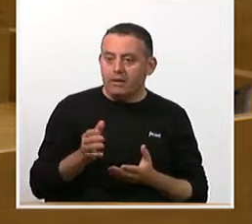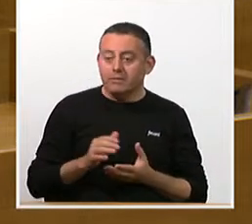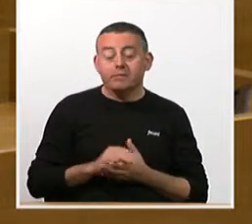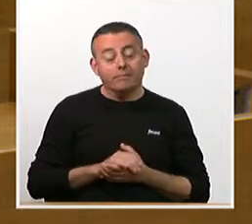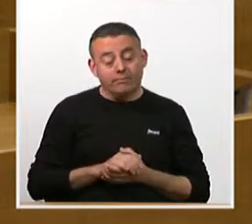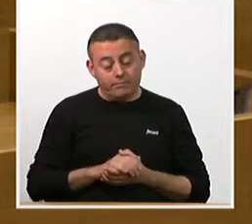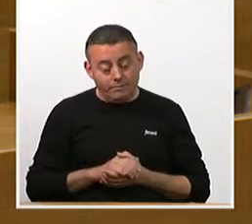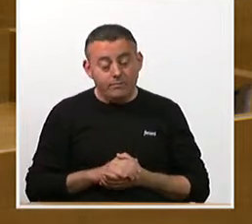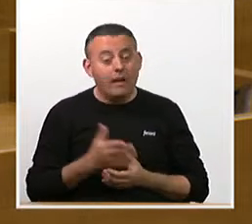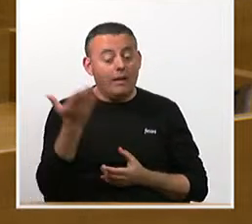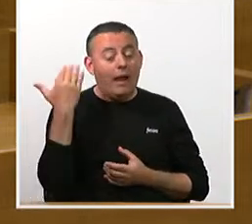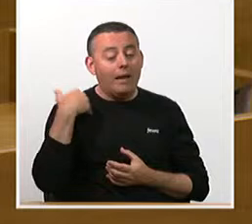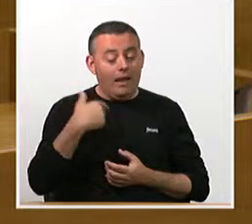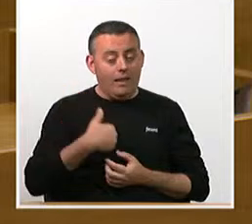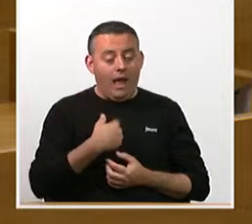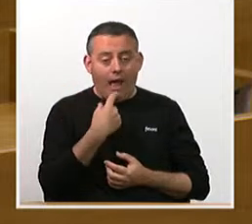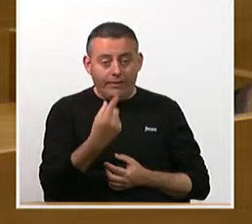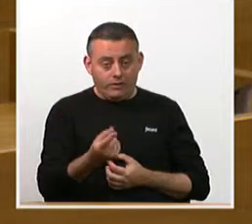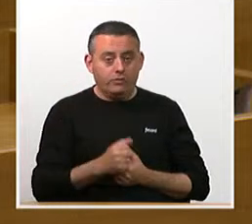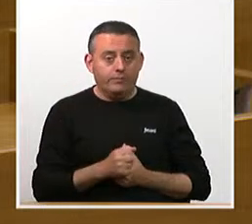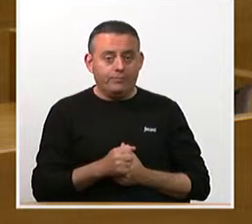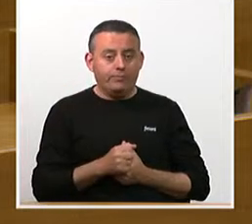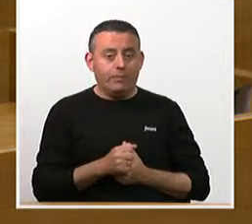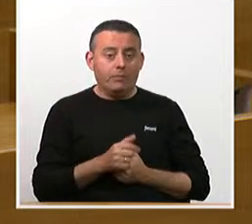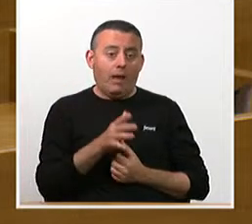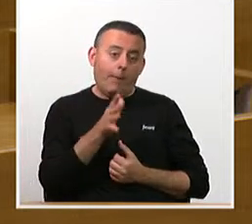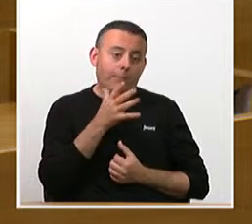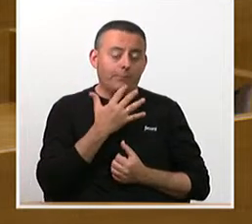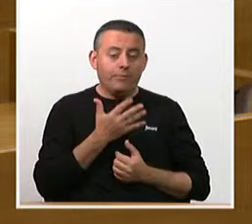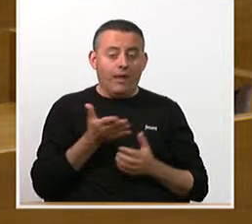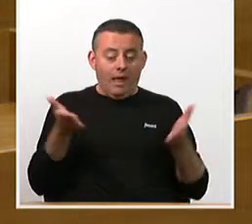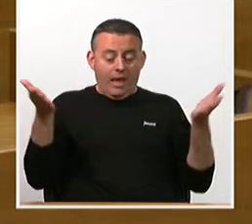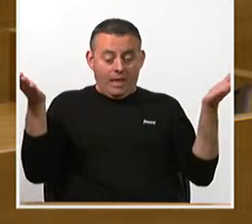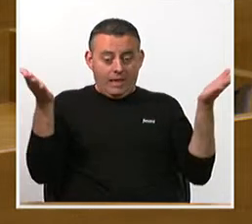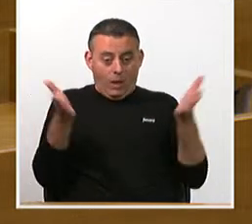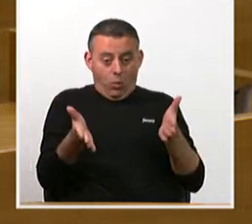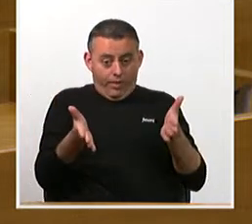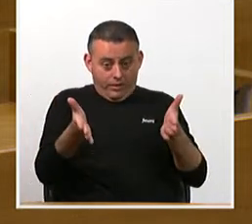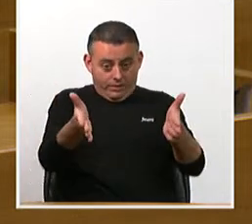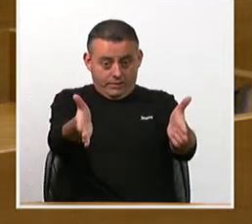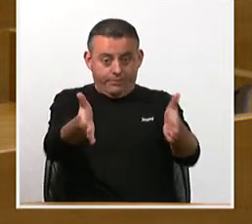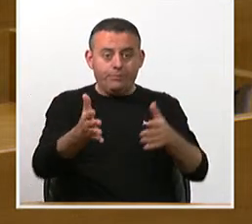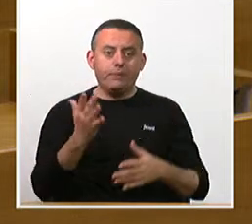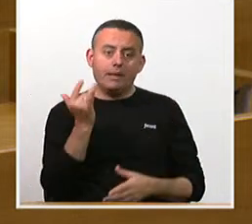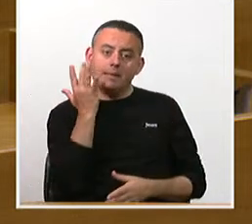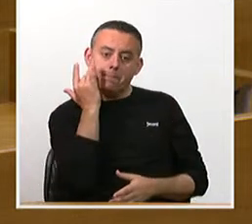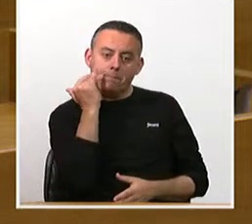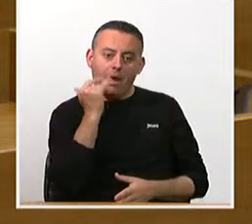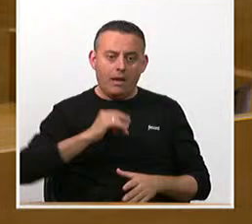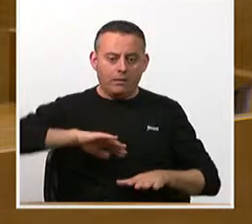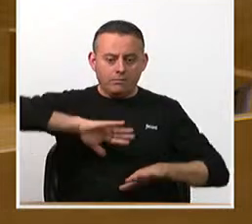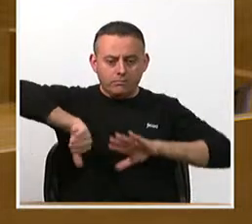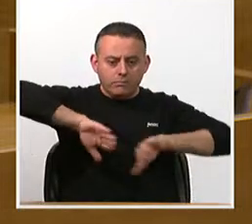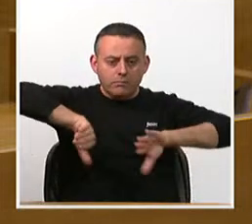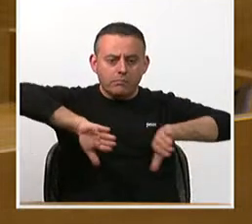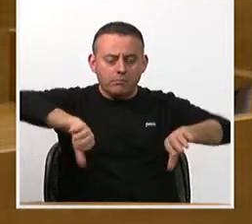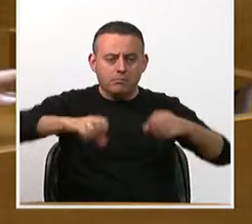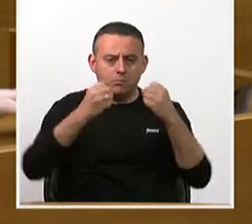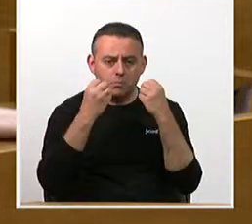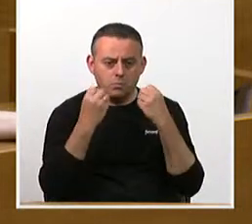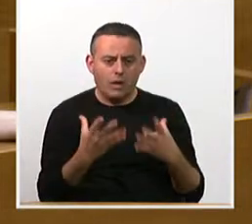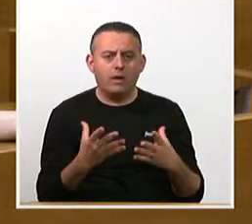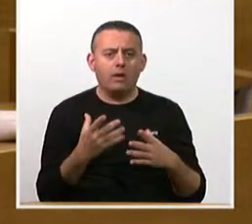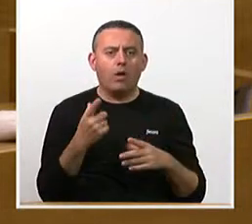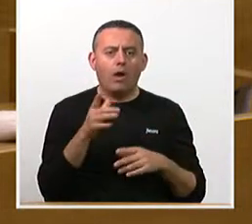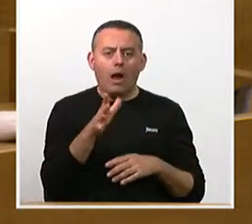comenté la necesaria limpieza de los cauces o los injustos recortes en materia de agua pers ser mire Aha